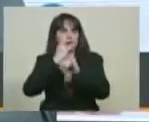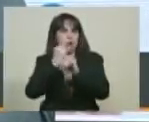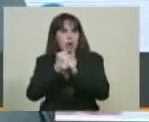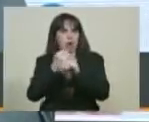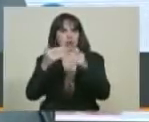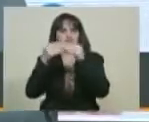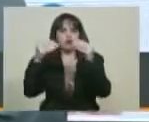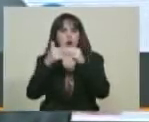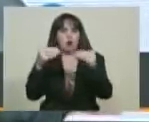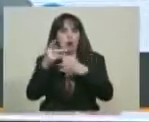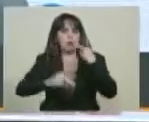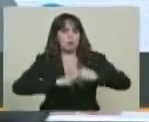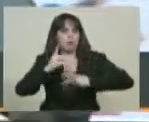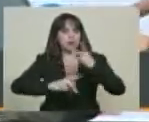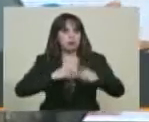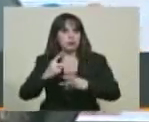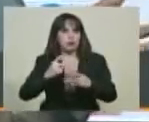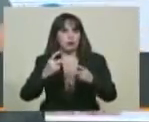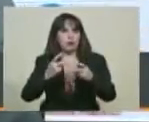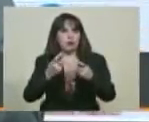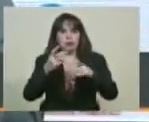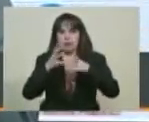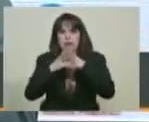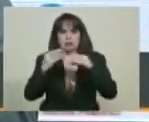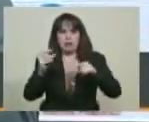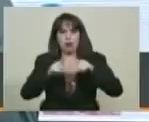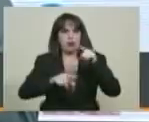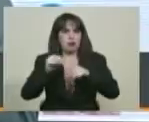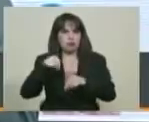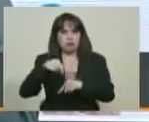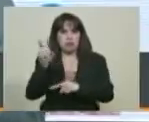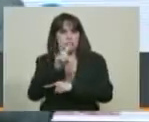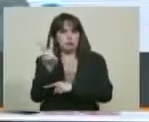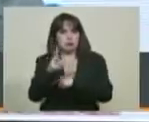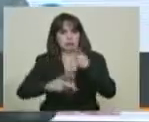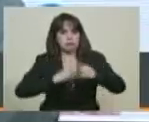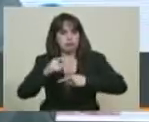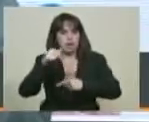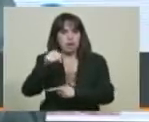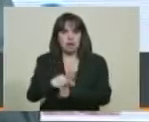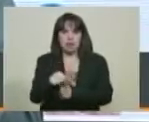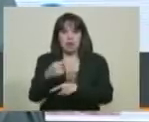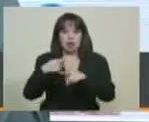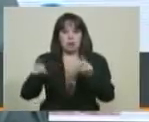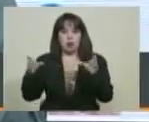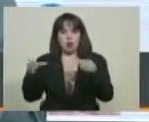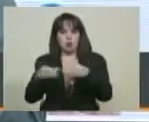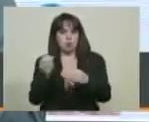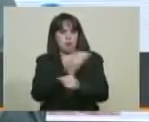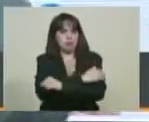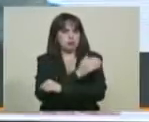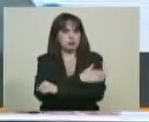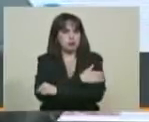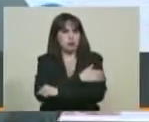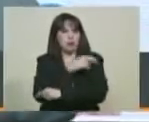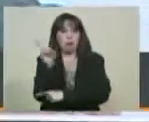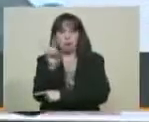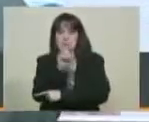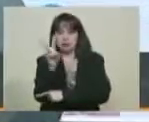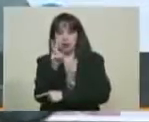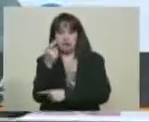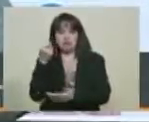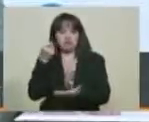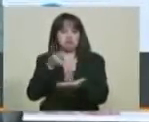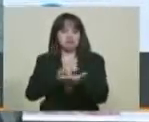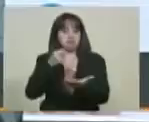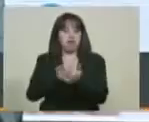dólar, en la producción de la mayoría de los bienes, la oligarquía venezolana impuso un